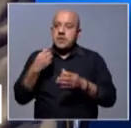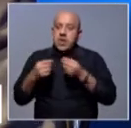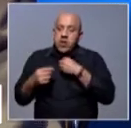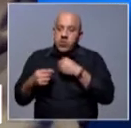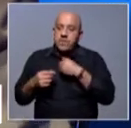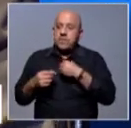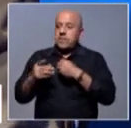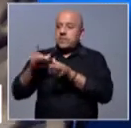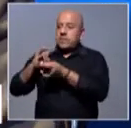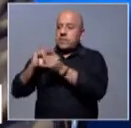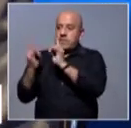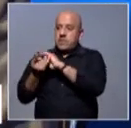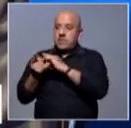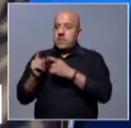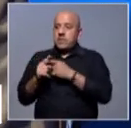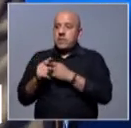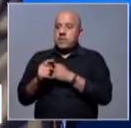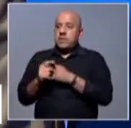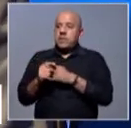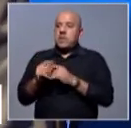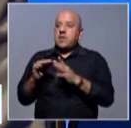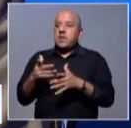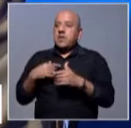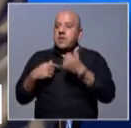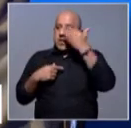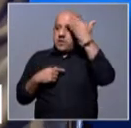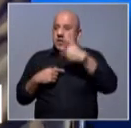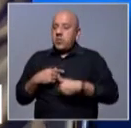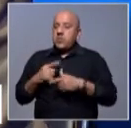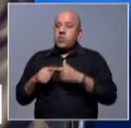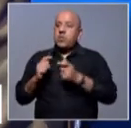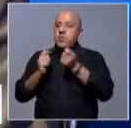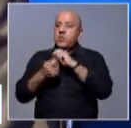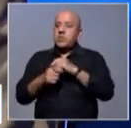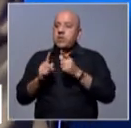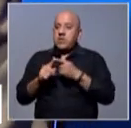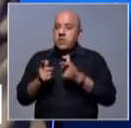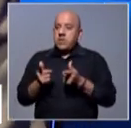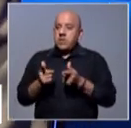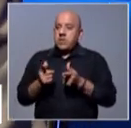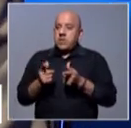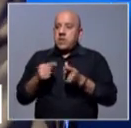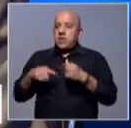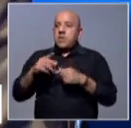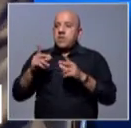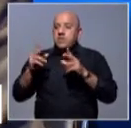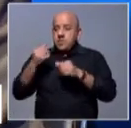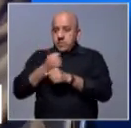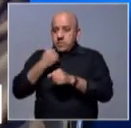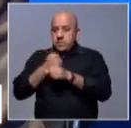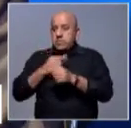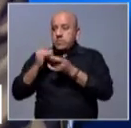parlamentarias llevan y la actitud en el ámbito de las comisiones que son que es el ámbito de trabajo en el parlamento